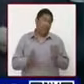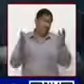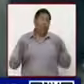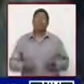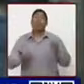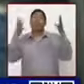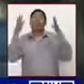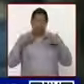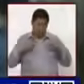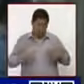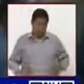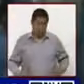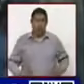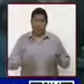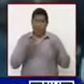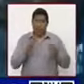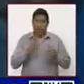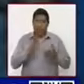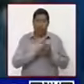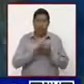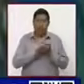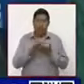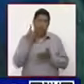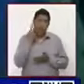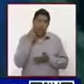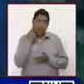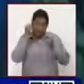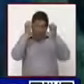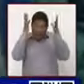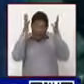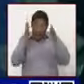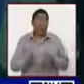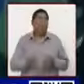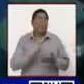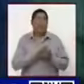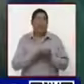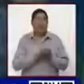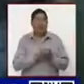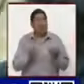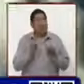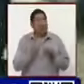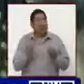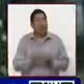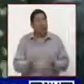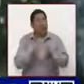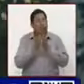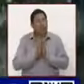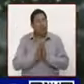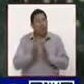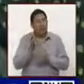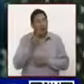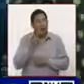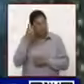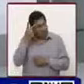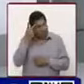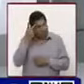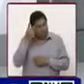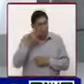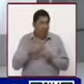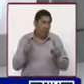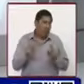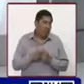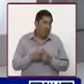Bueno, muchos trajes con lo que está de moda, las películas últimas de terror seguramente en el cine son lo que más piden, tanto padres como niños,